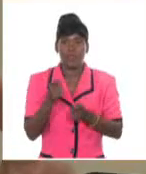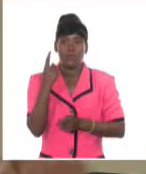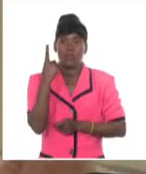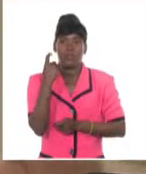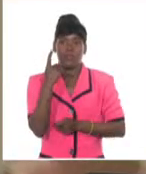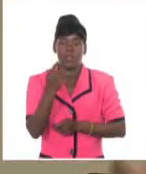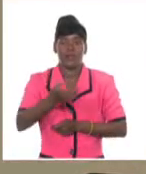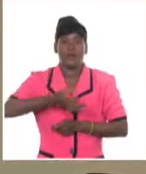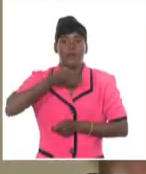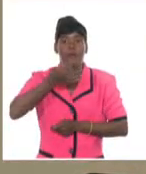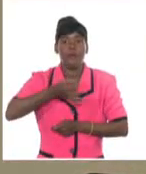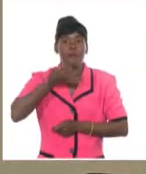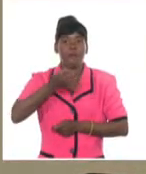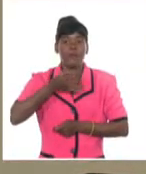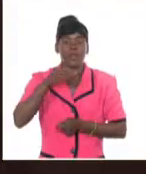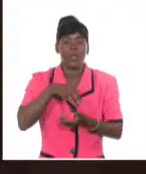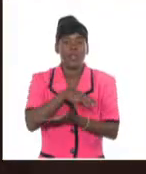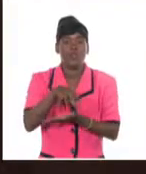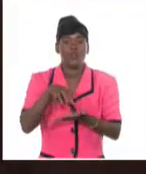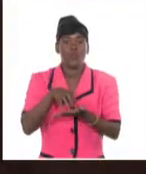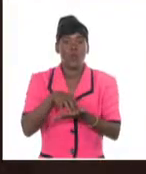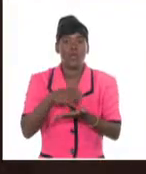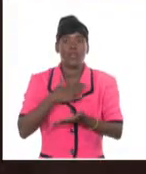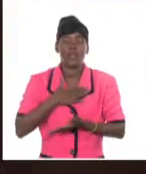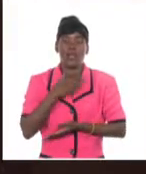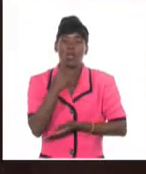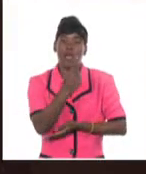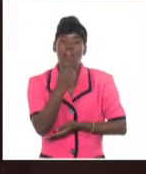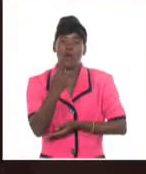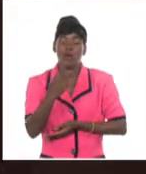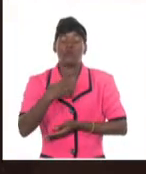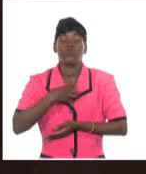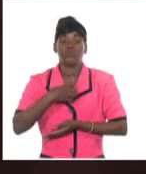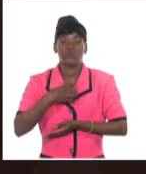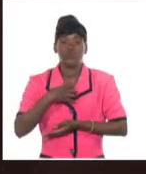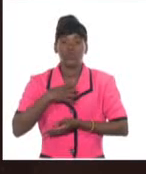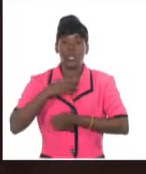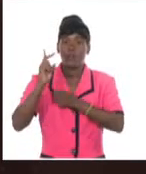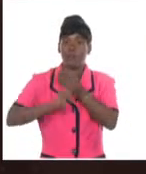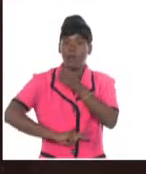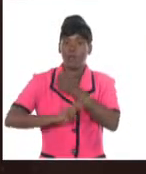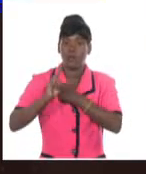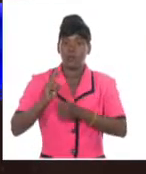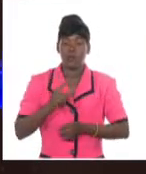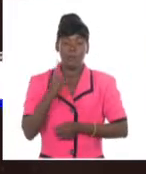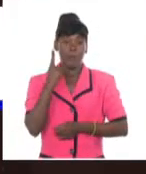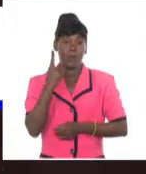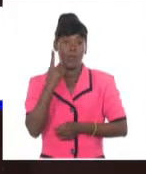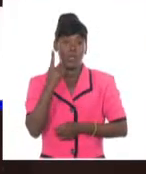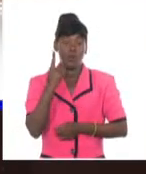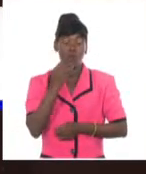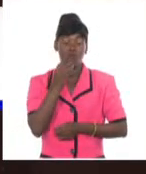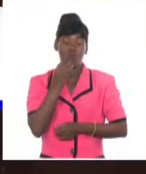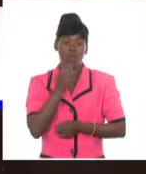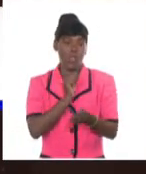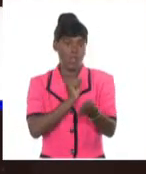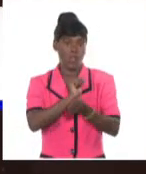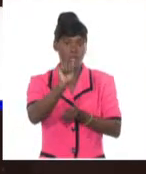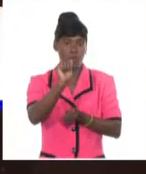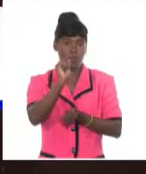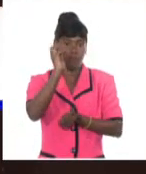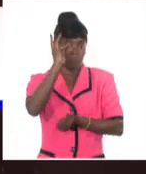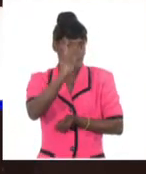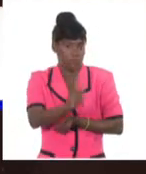explicar desde sus conceptos. Hay primero la libertad de no creer y de ser un